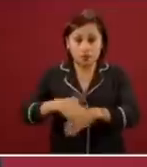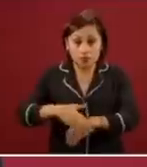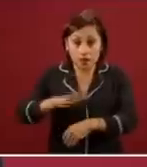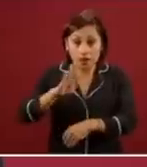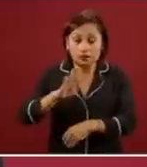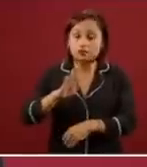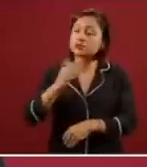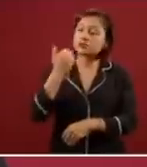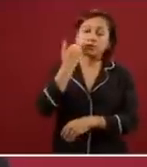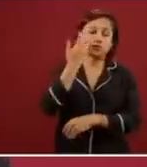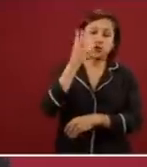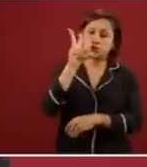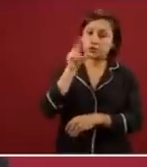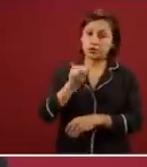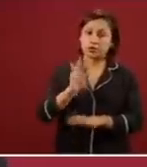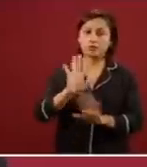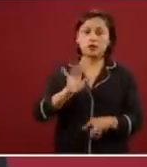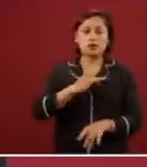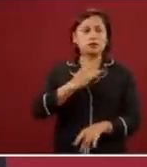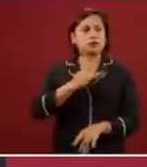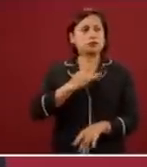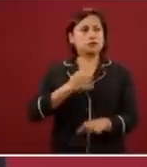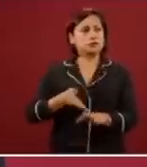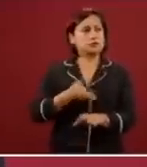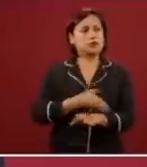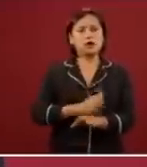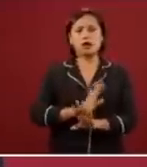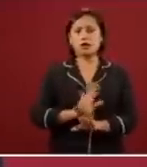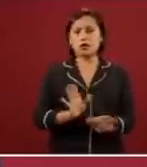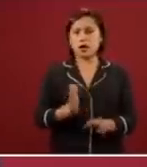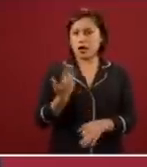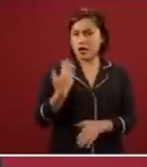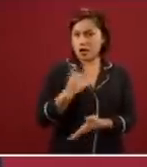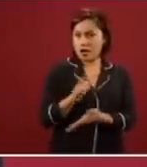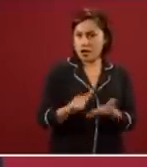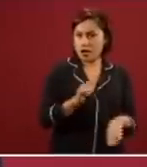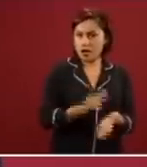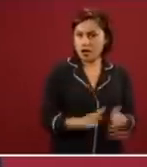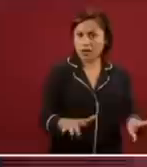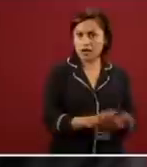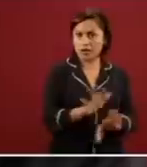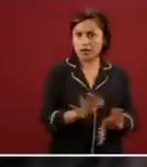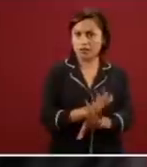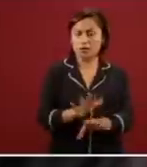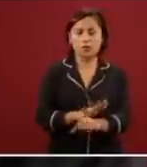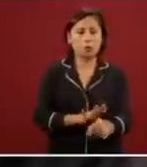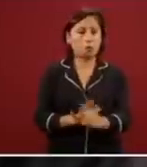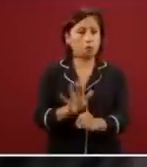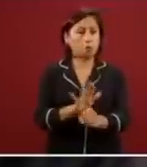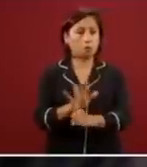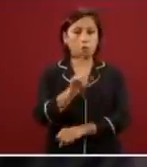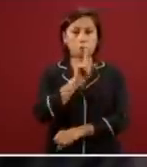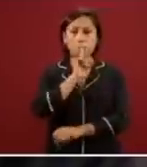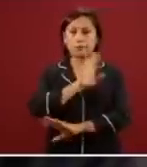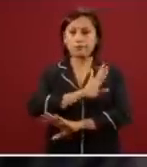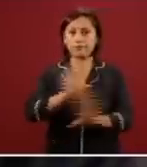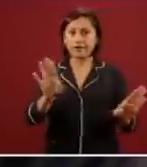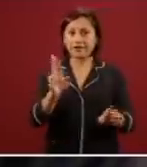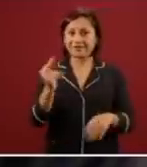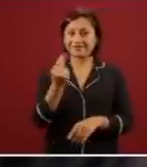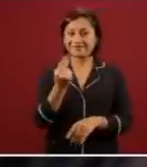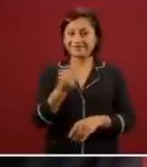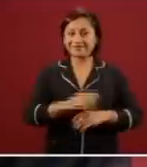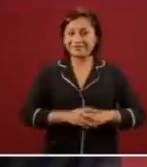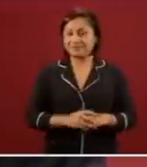ya las reformas que se hicieron son suficientes. Estamos hablando